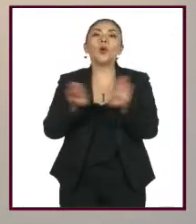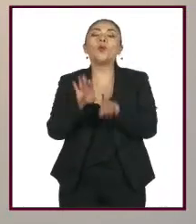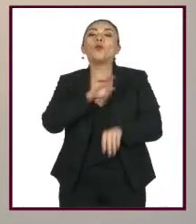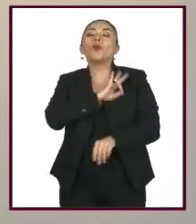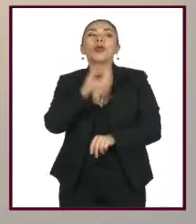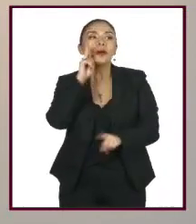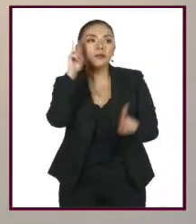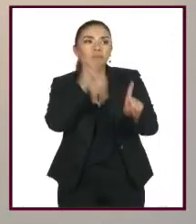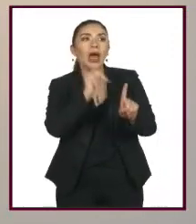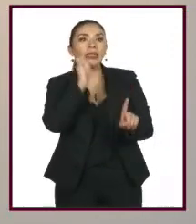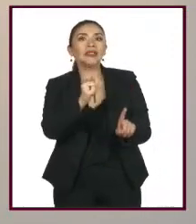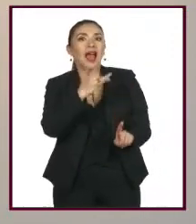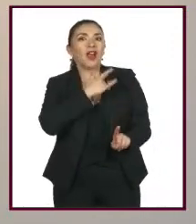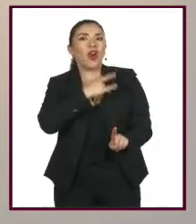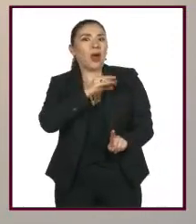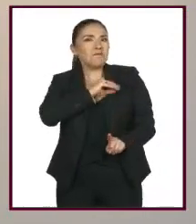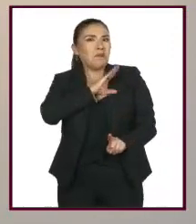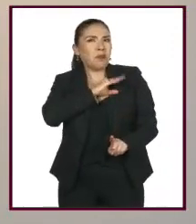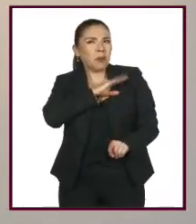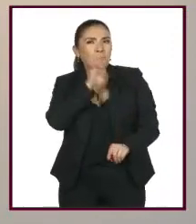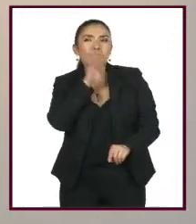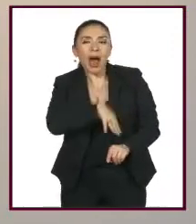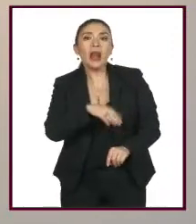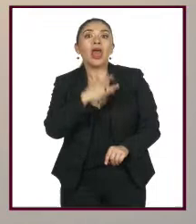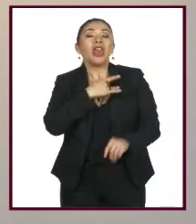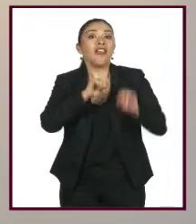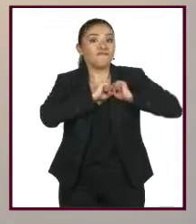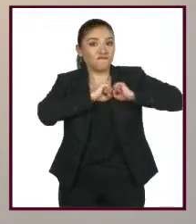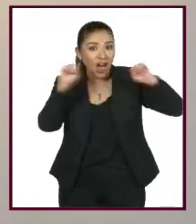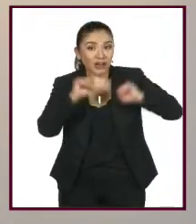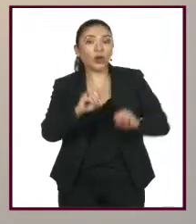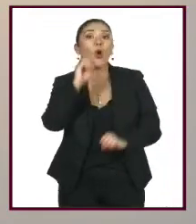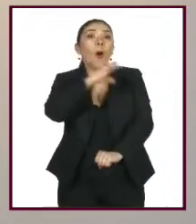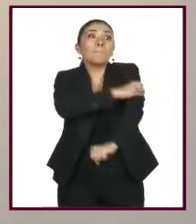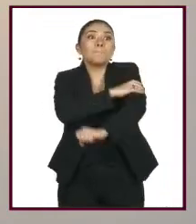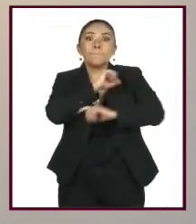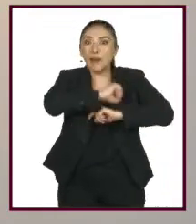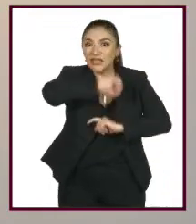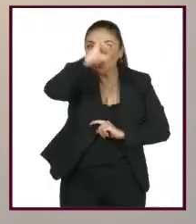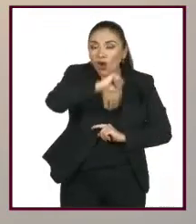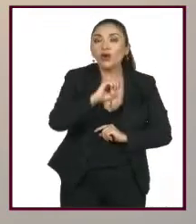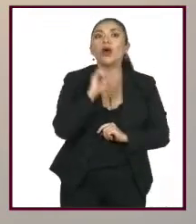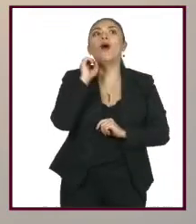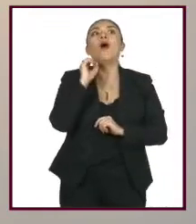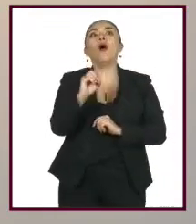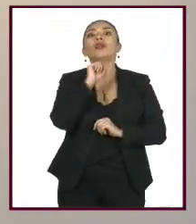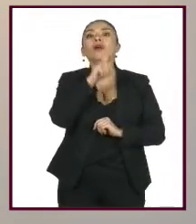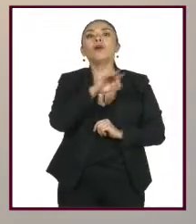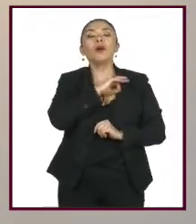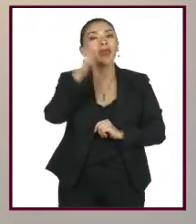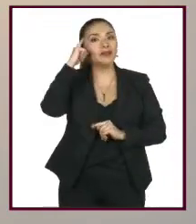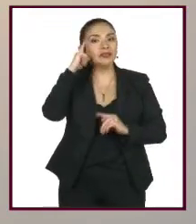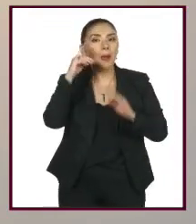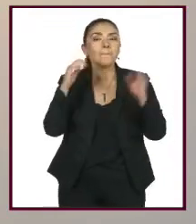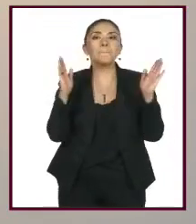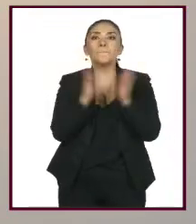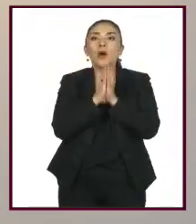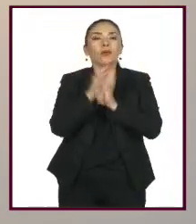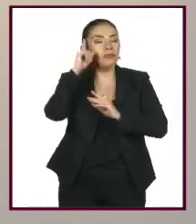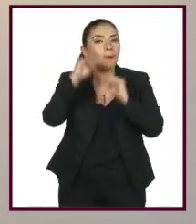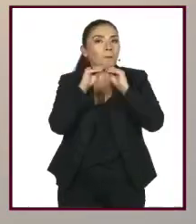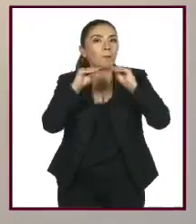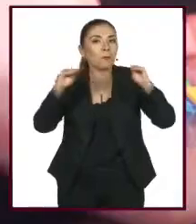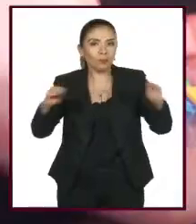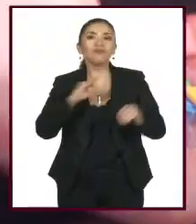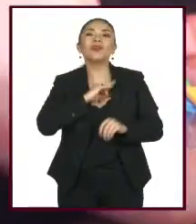hipertensivas, alteraciones cardíacas, incluso pueden haber infartos cardíacos y también eventos cerebrovasculares, infartos